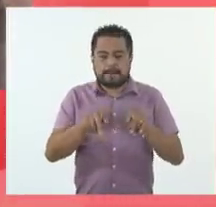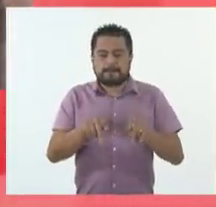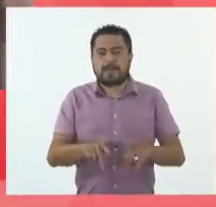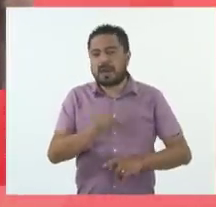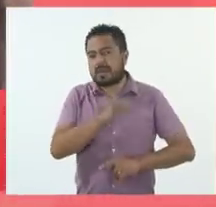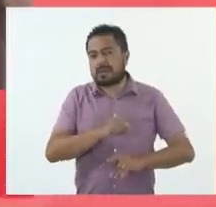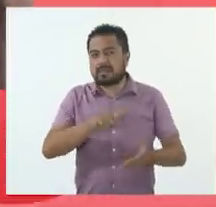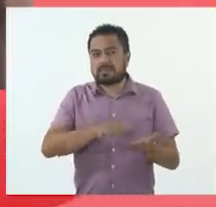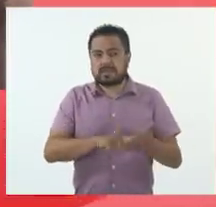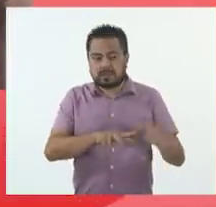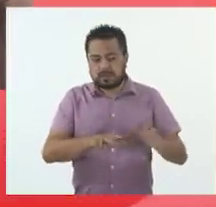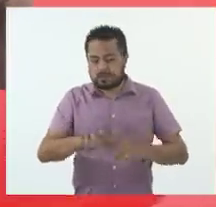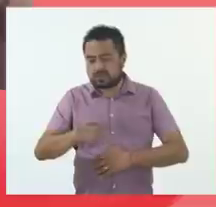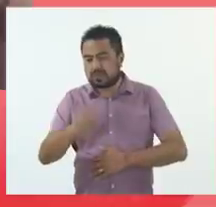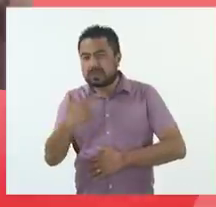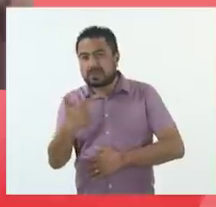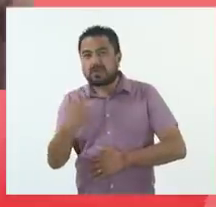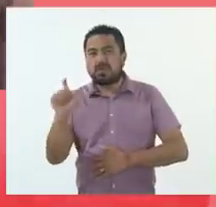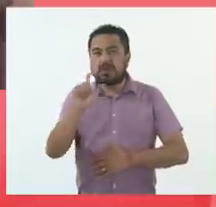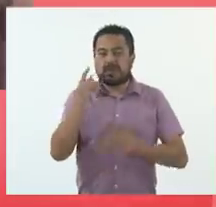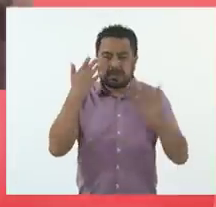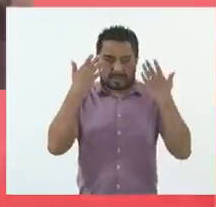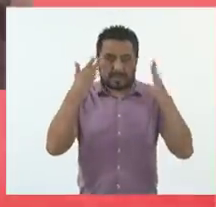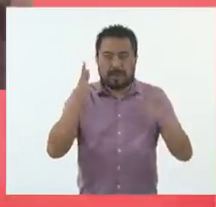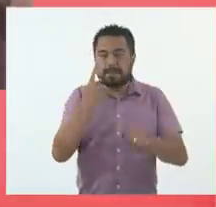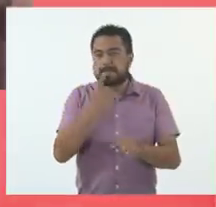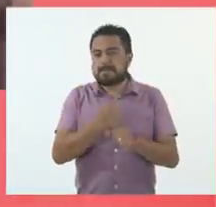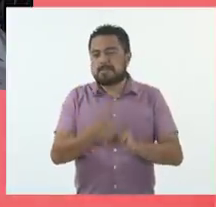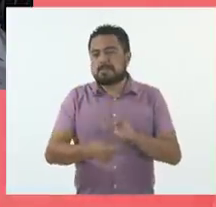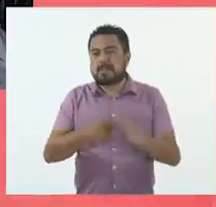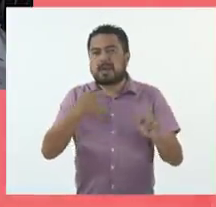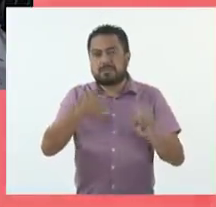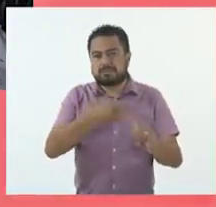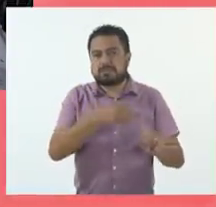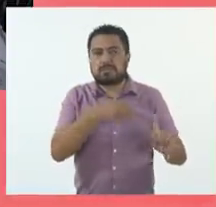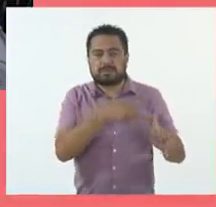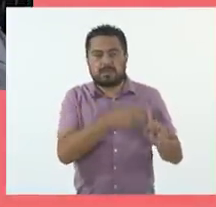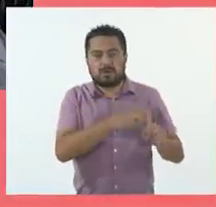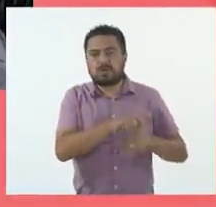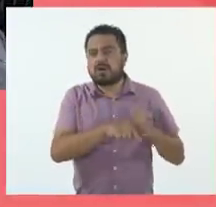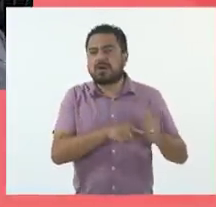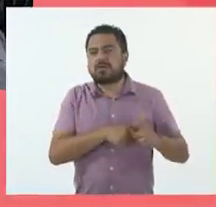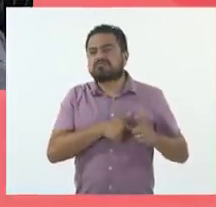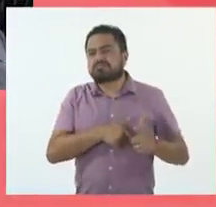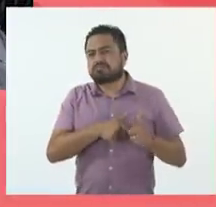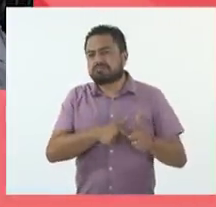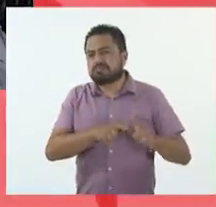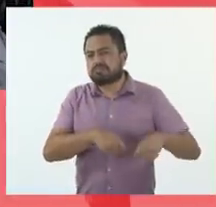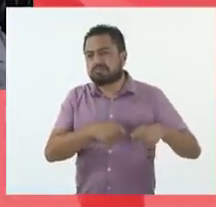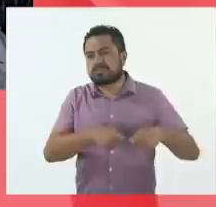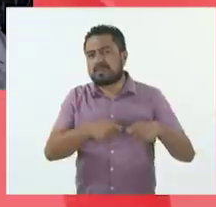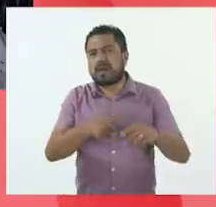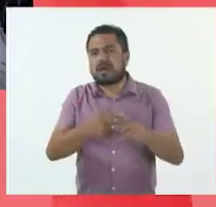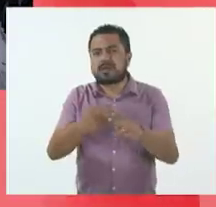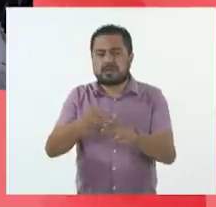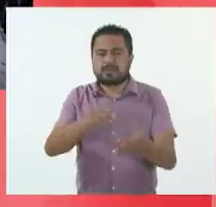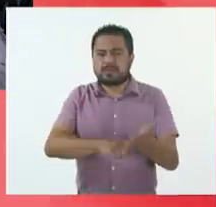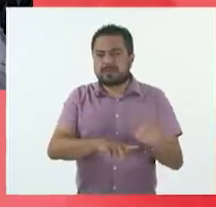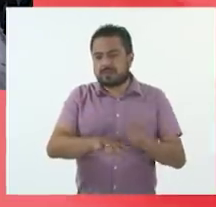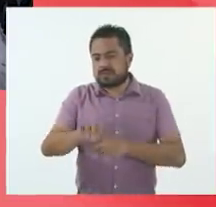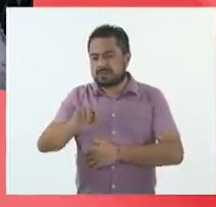desde 1857, cuando abrió por primera vez las puertas. Y así continuó hasta 1971, cuando